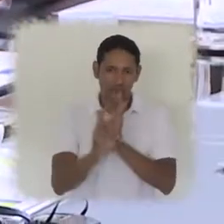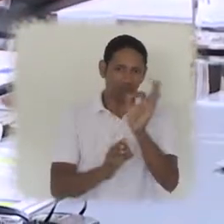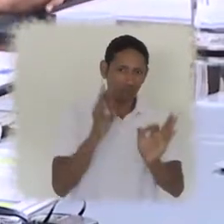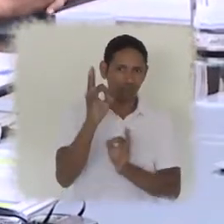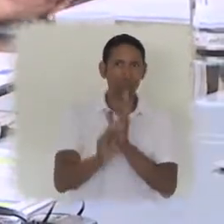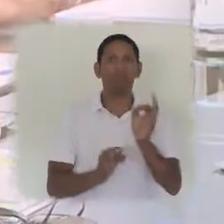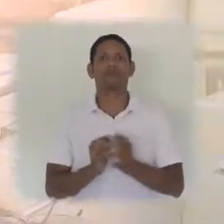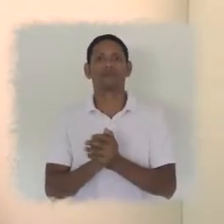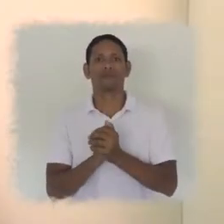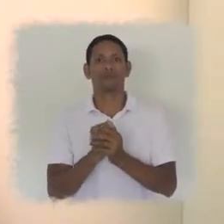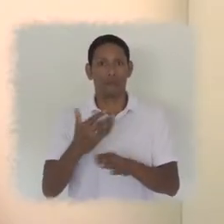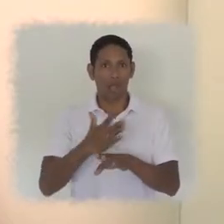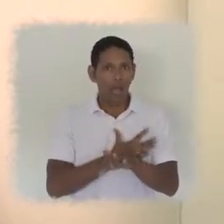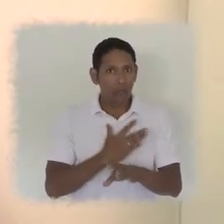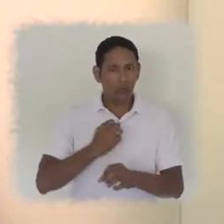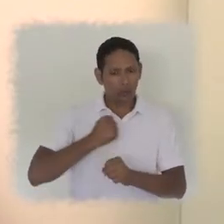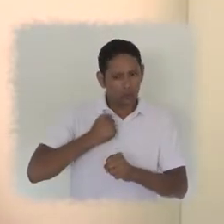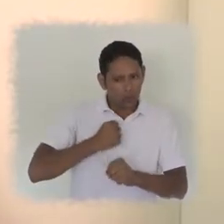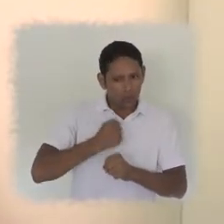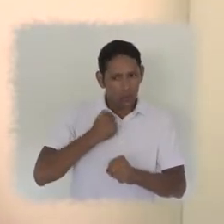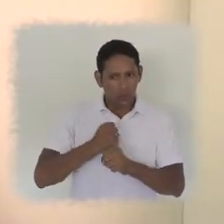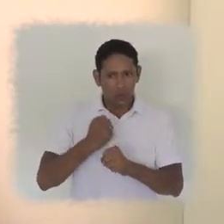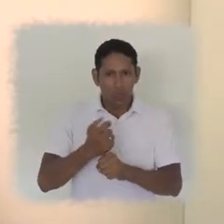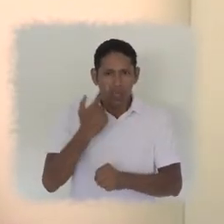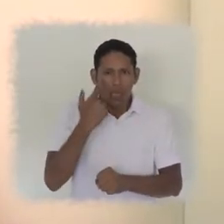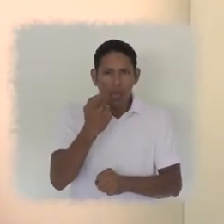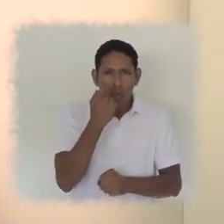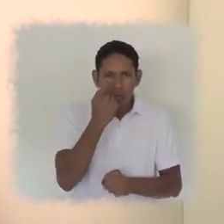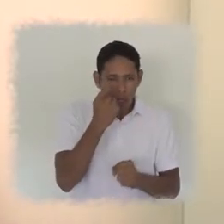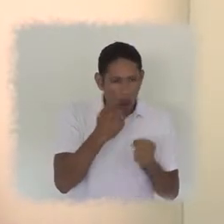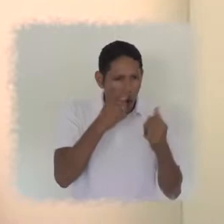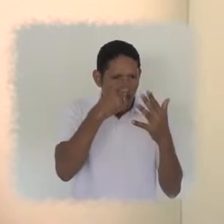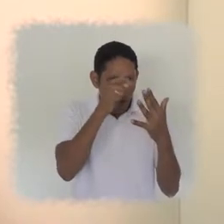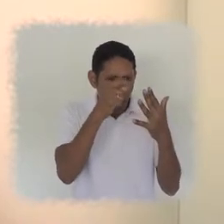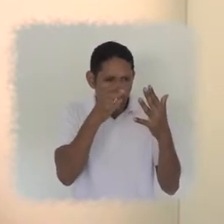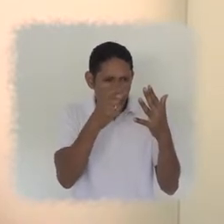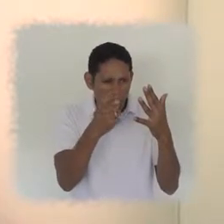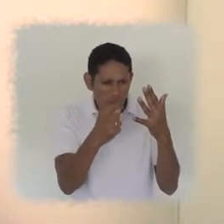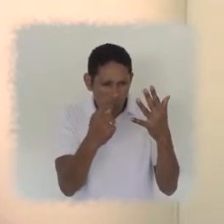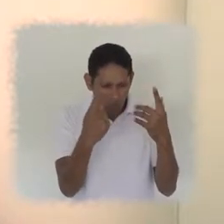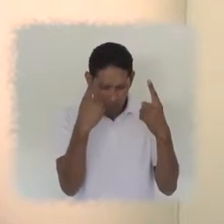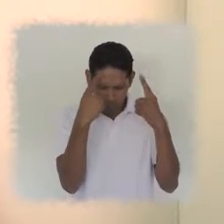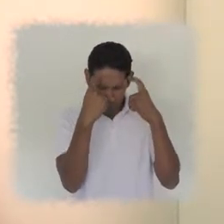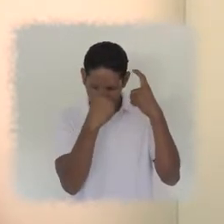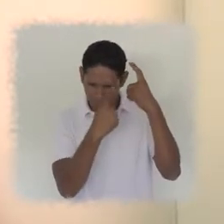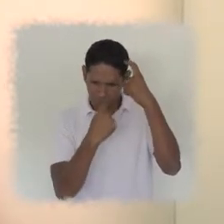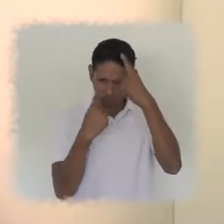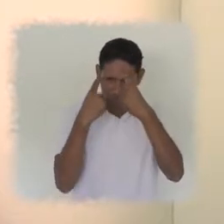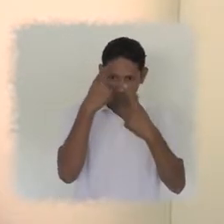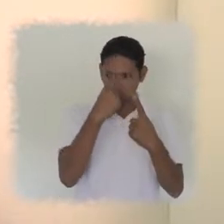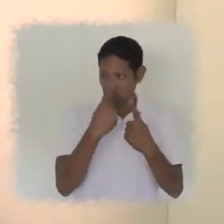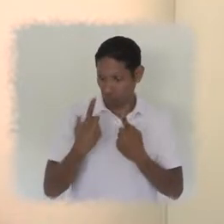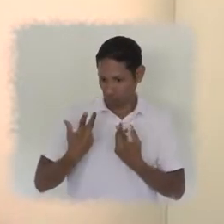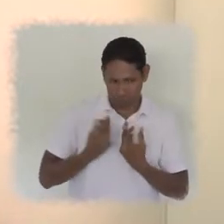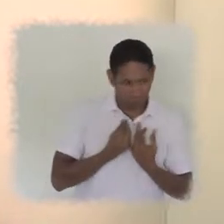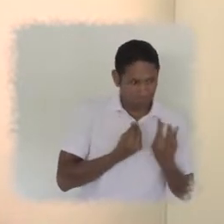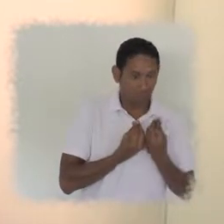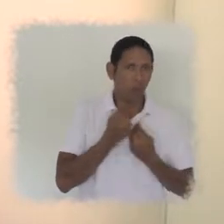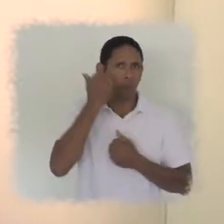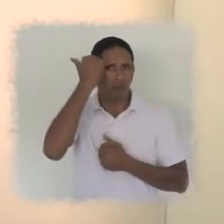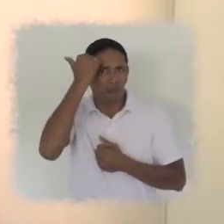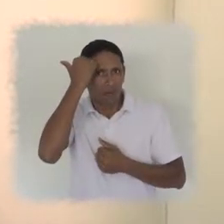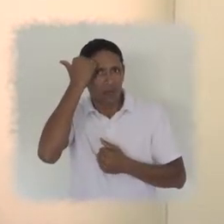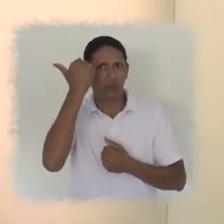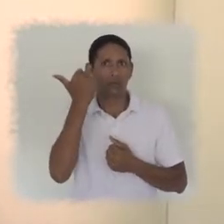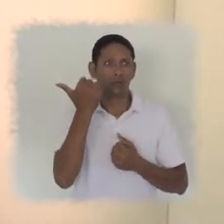conocimiento. En ese sentido, pues se hizo un trabajo muy, muy riguroso por parte de la Dirección de Transferencia de Conocimiento y Propiedad Intelectual, junto